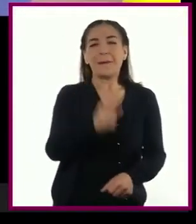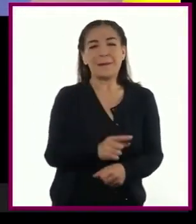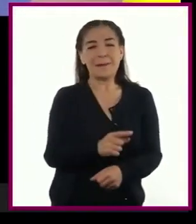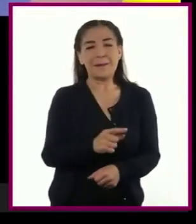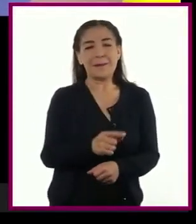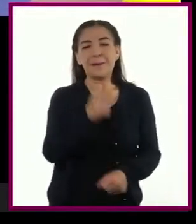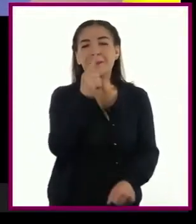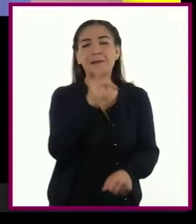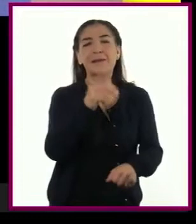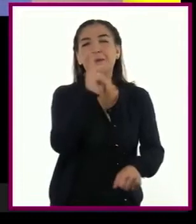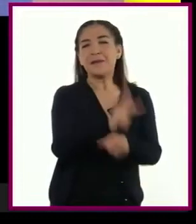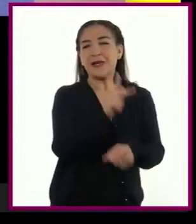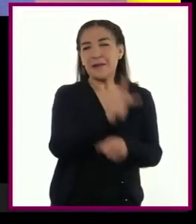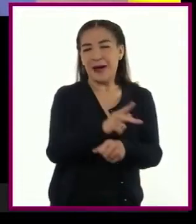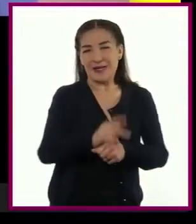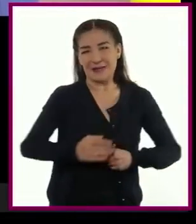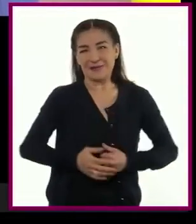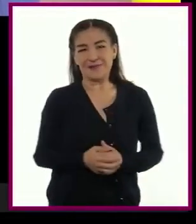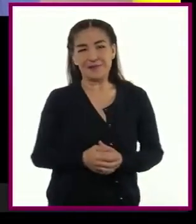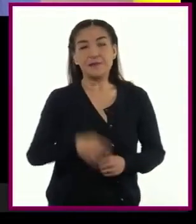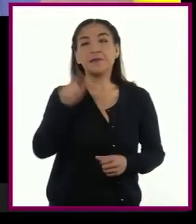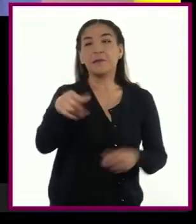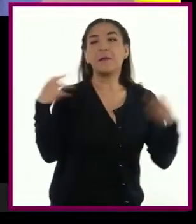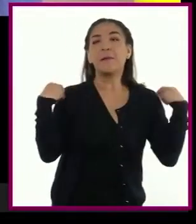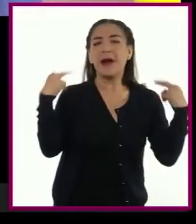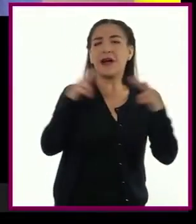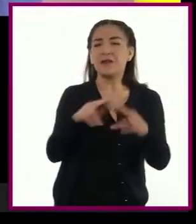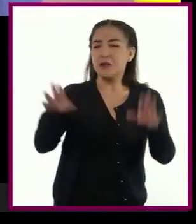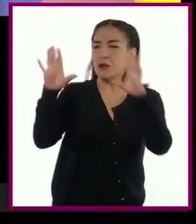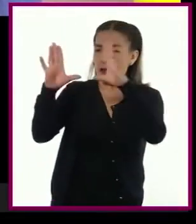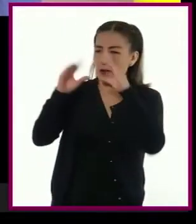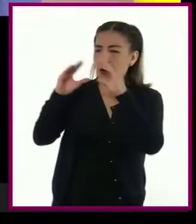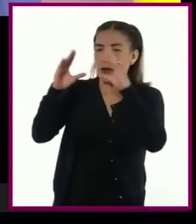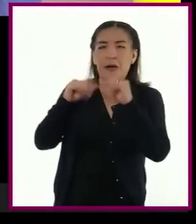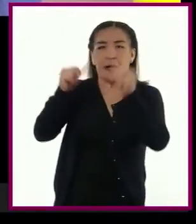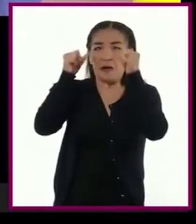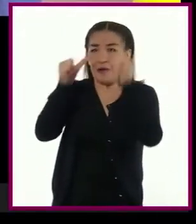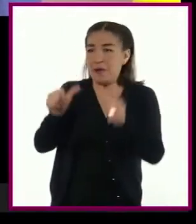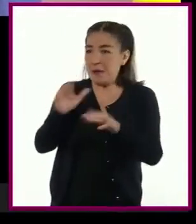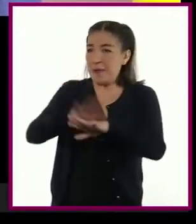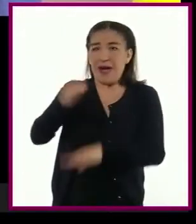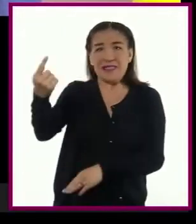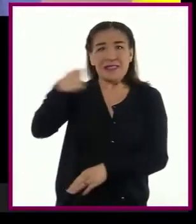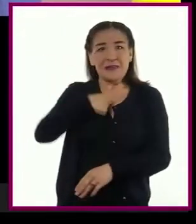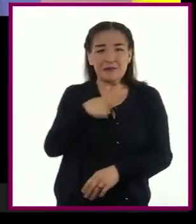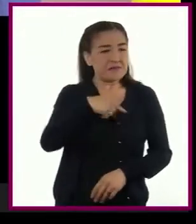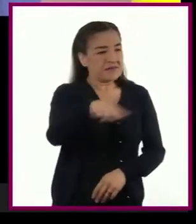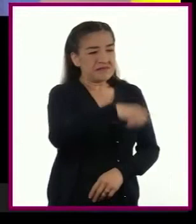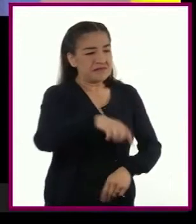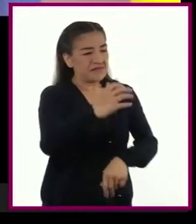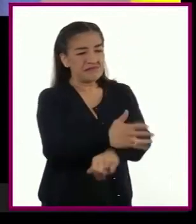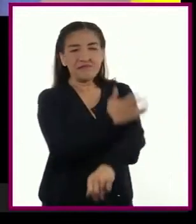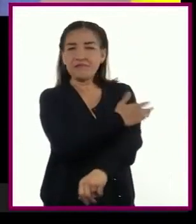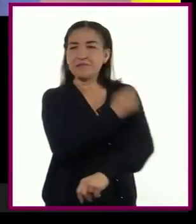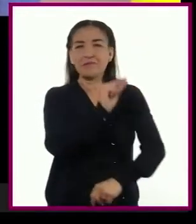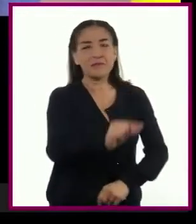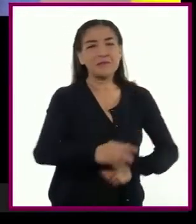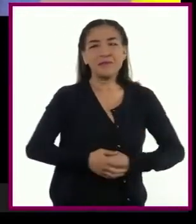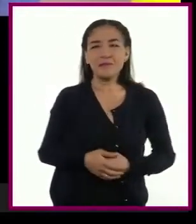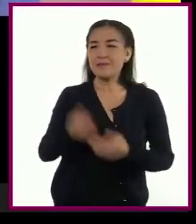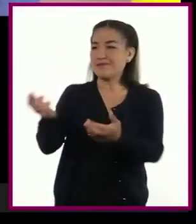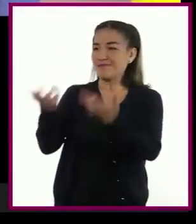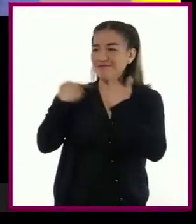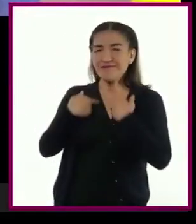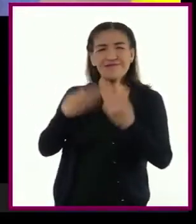El profesor Buter me dedicó mayor atención a mí que a mis compañeros. Incluso me